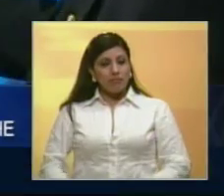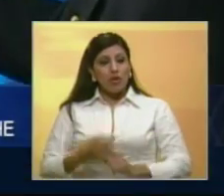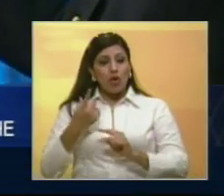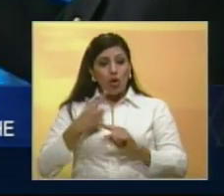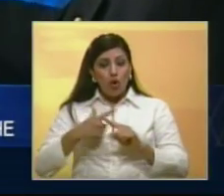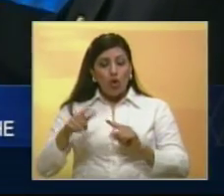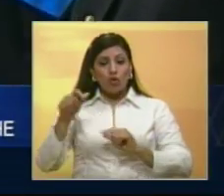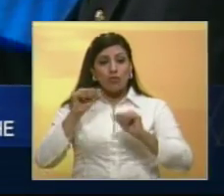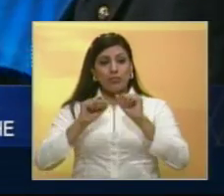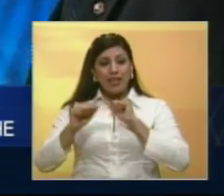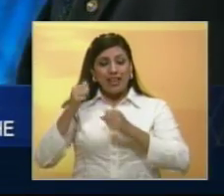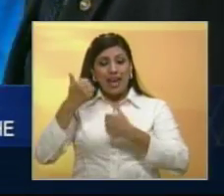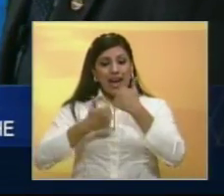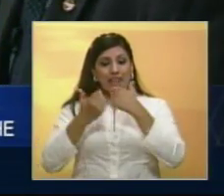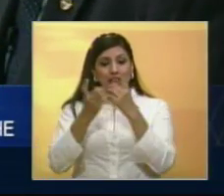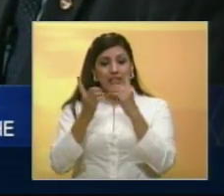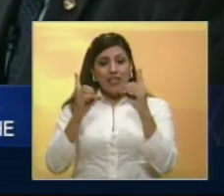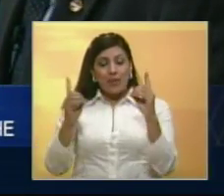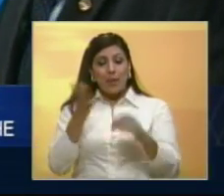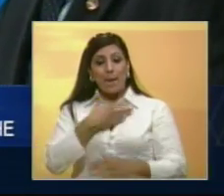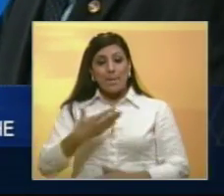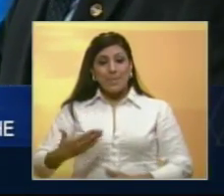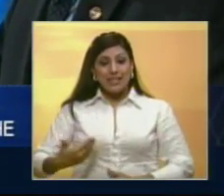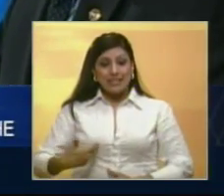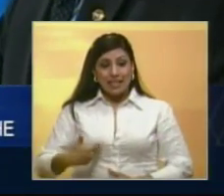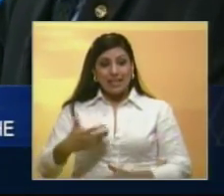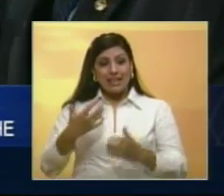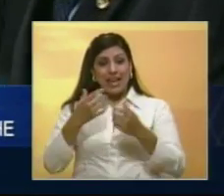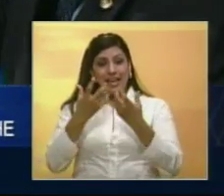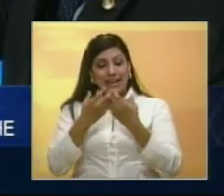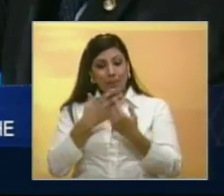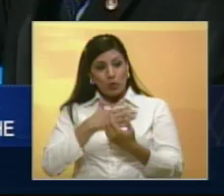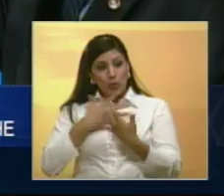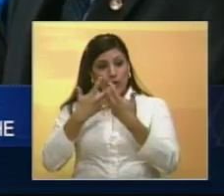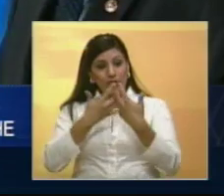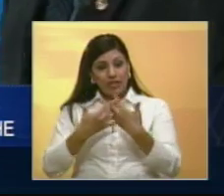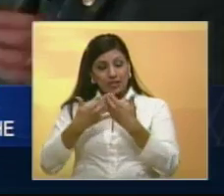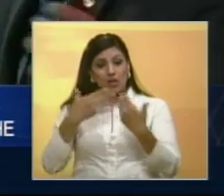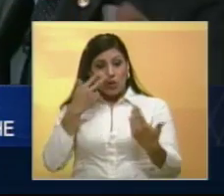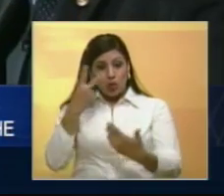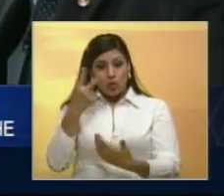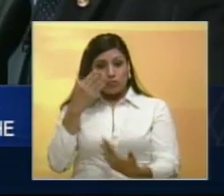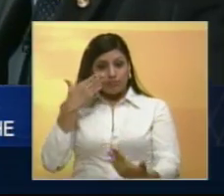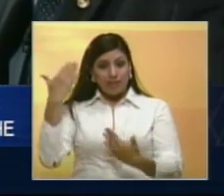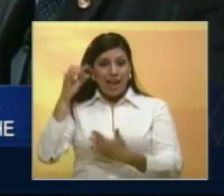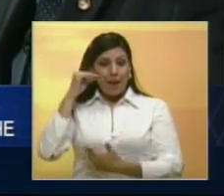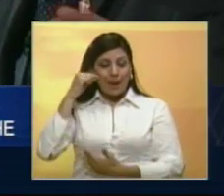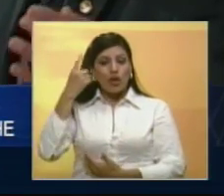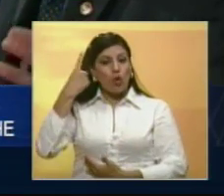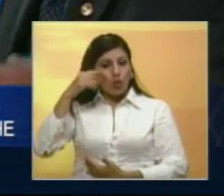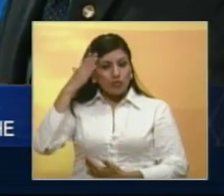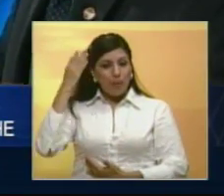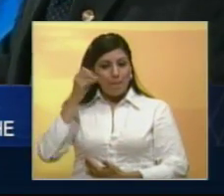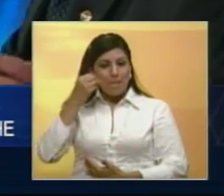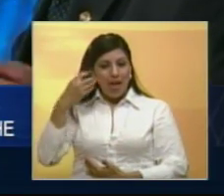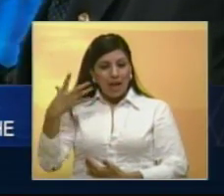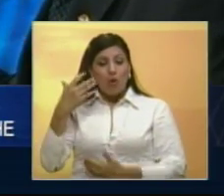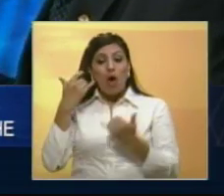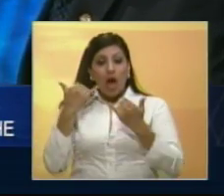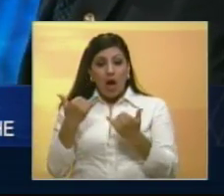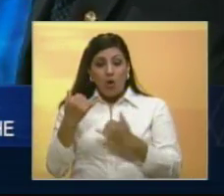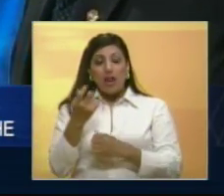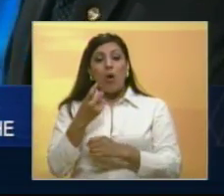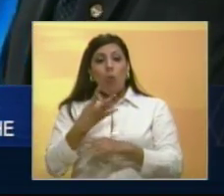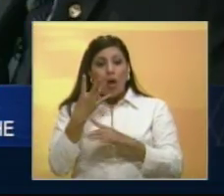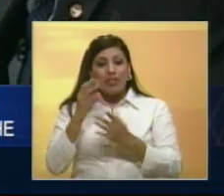Los precandidatos demócratas a la presidencia de Estados Unidos, Hillary Clinton y Bernie Sanders, protagonizaron el cuarto debate del